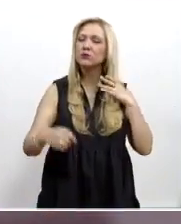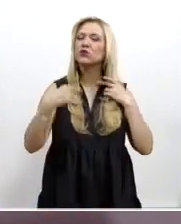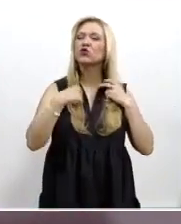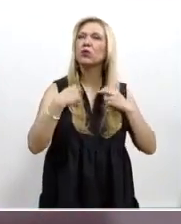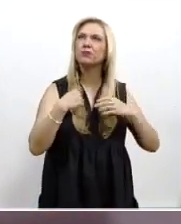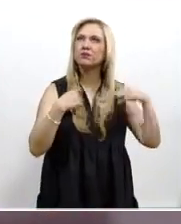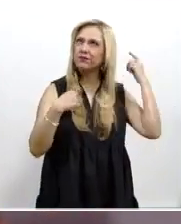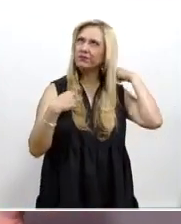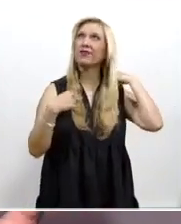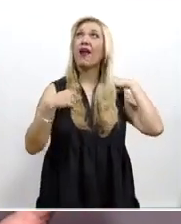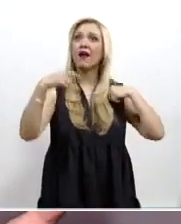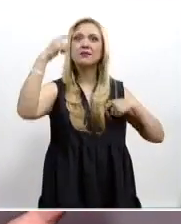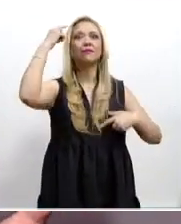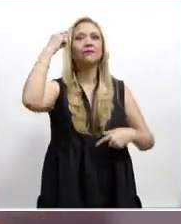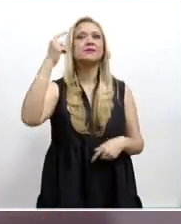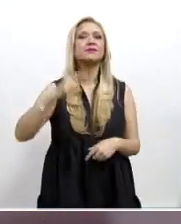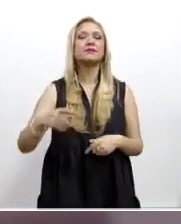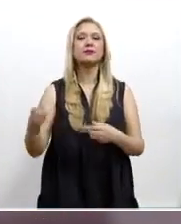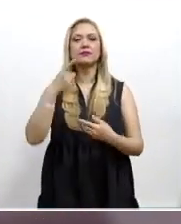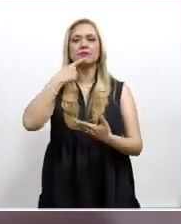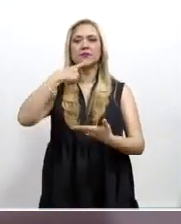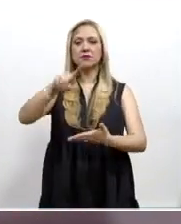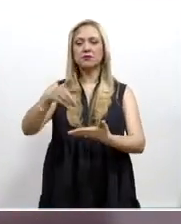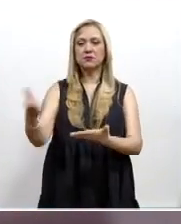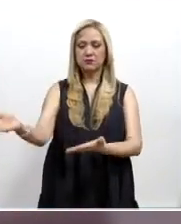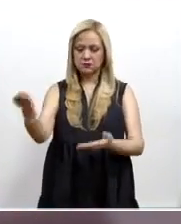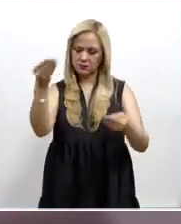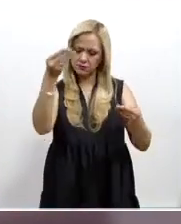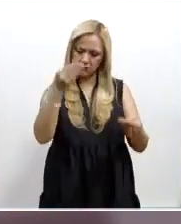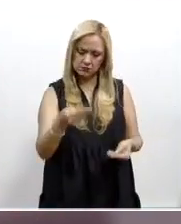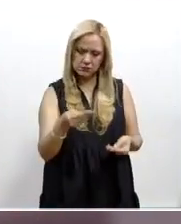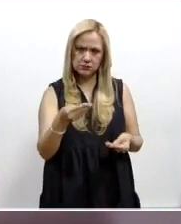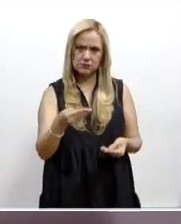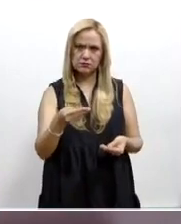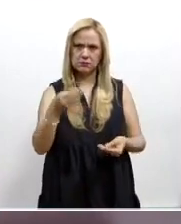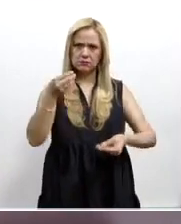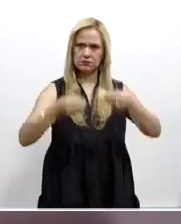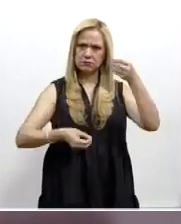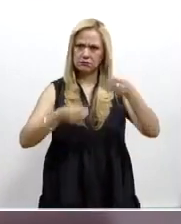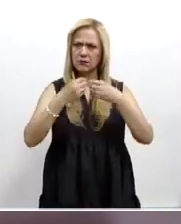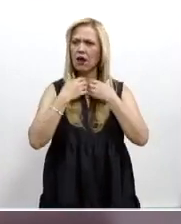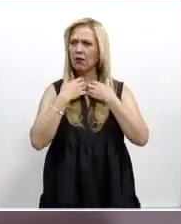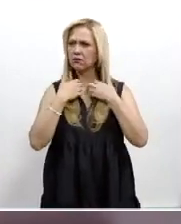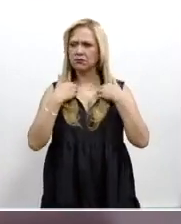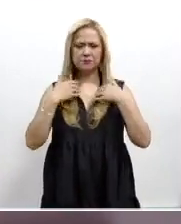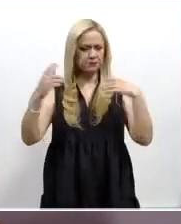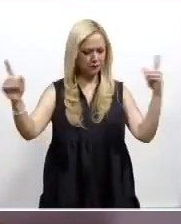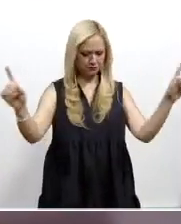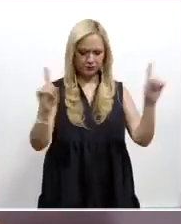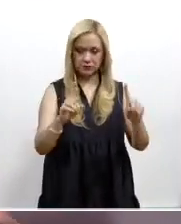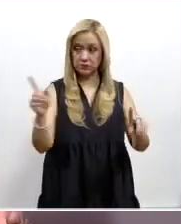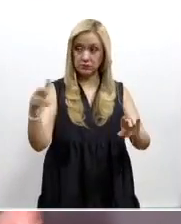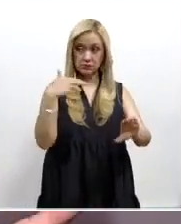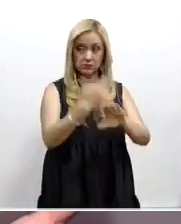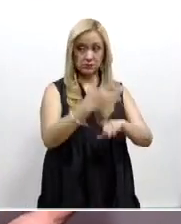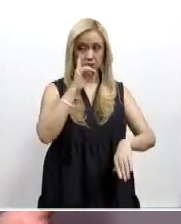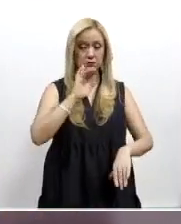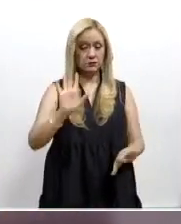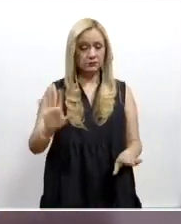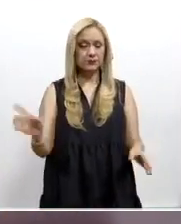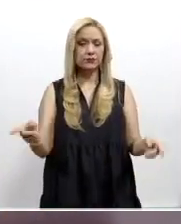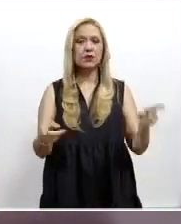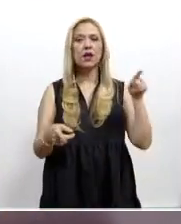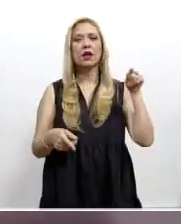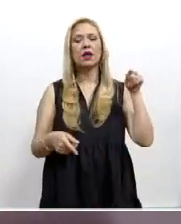asunto sobre violencia política por razón de género. Recibimos en audiencia de alegatos a las partes y de pronto la